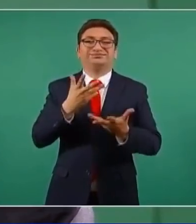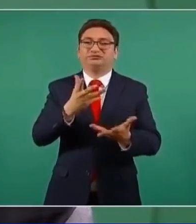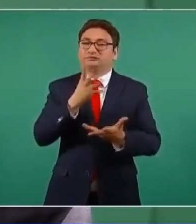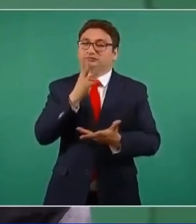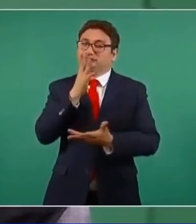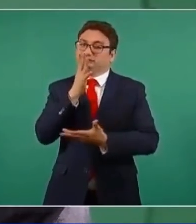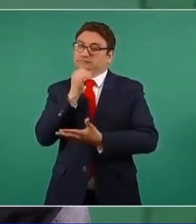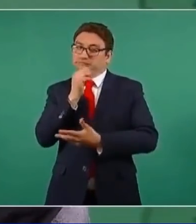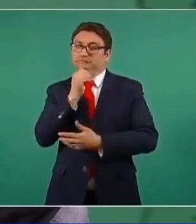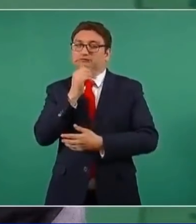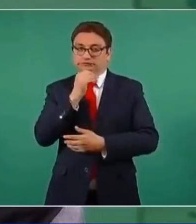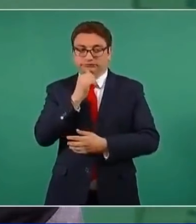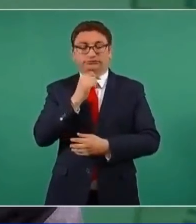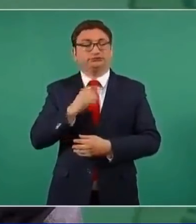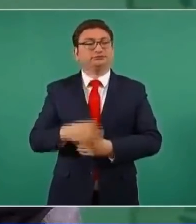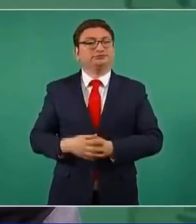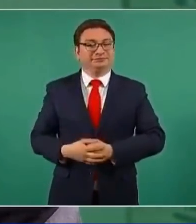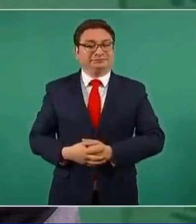le metieron,